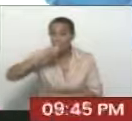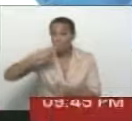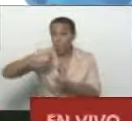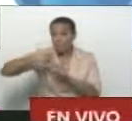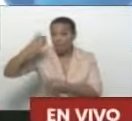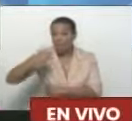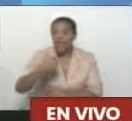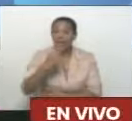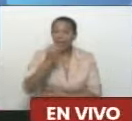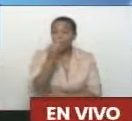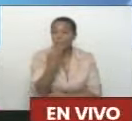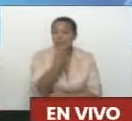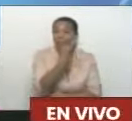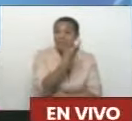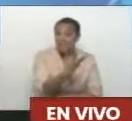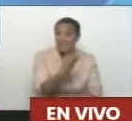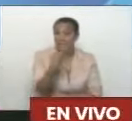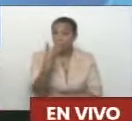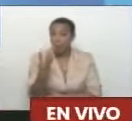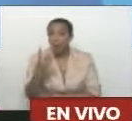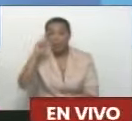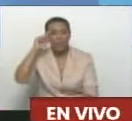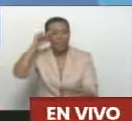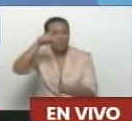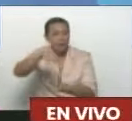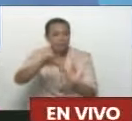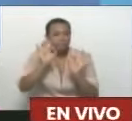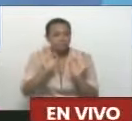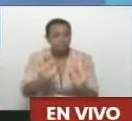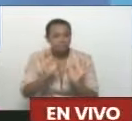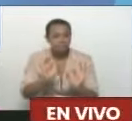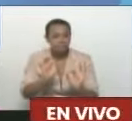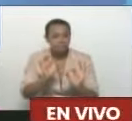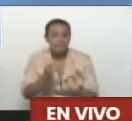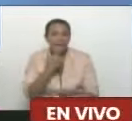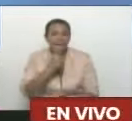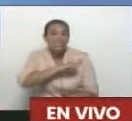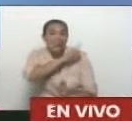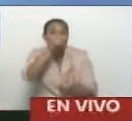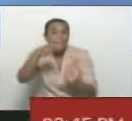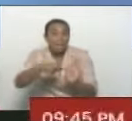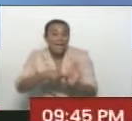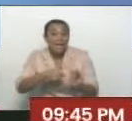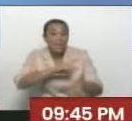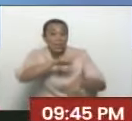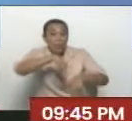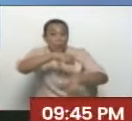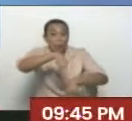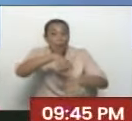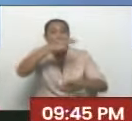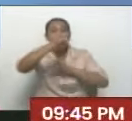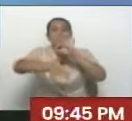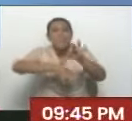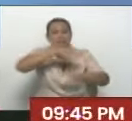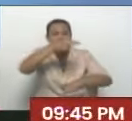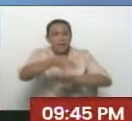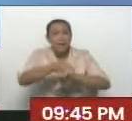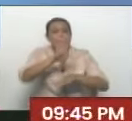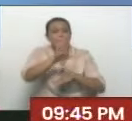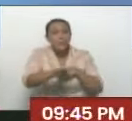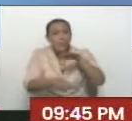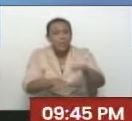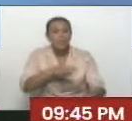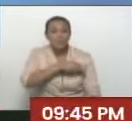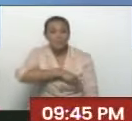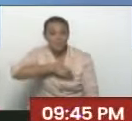número 34, que lo hemos dedicado casi por entero a la explicación detallada de la